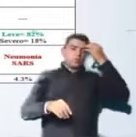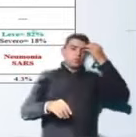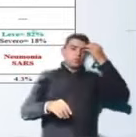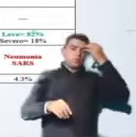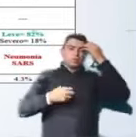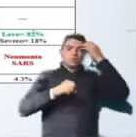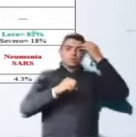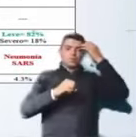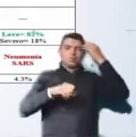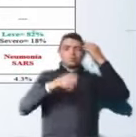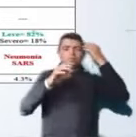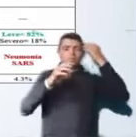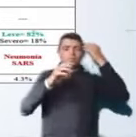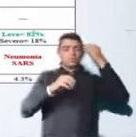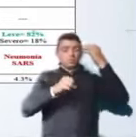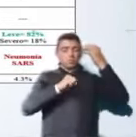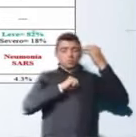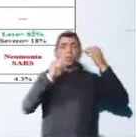respirar.